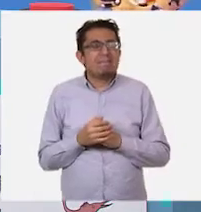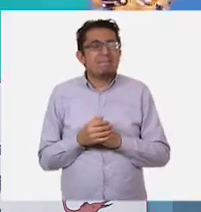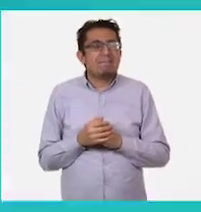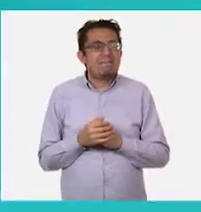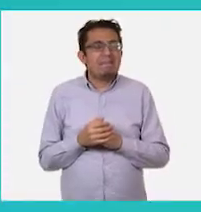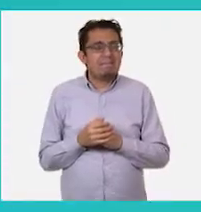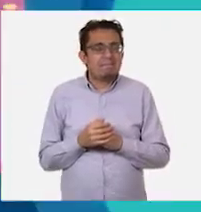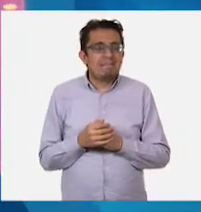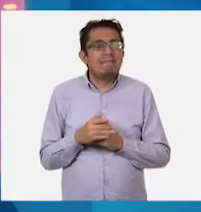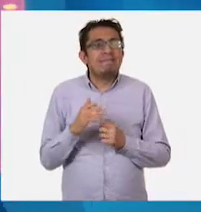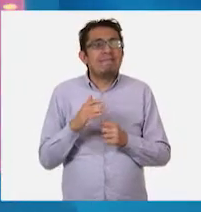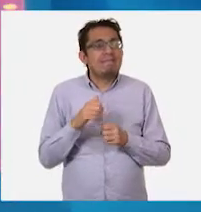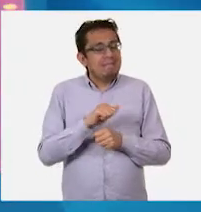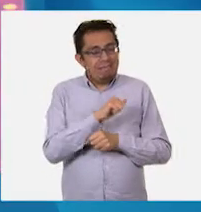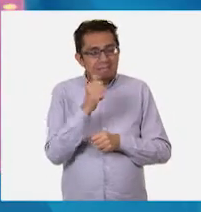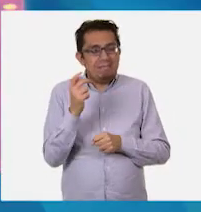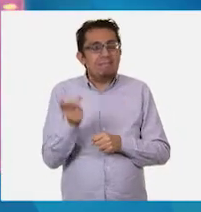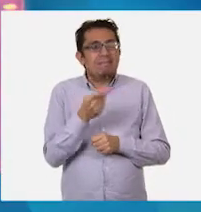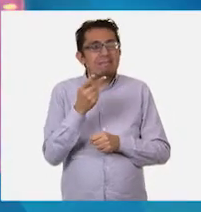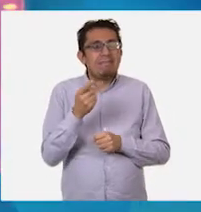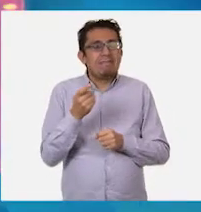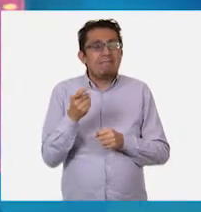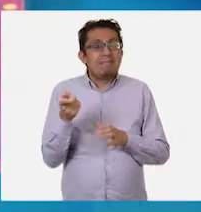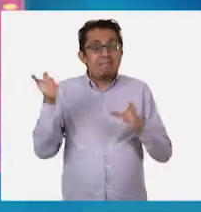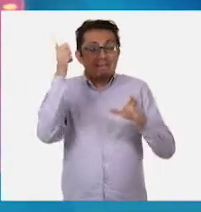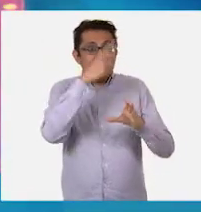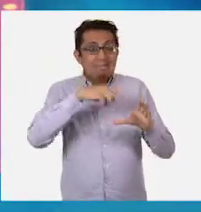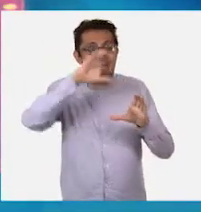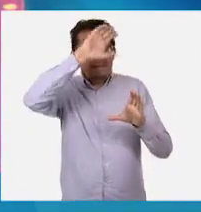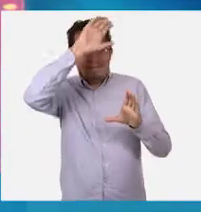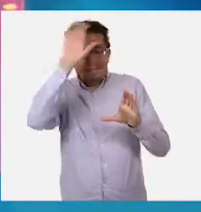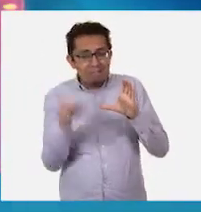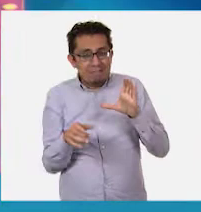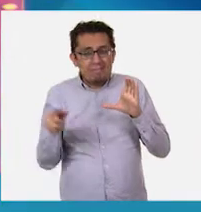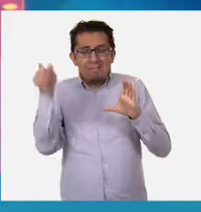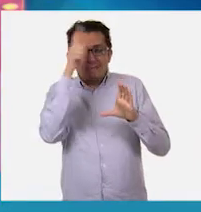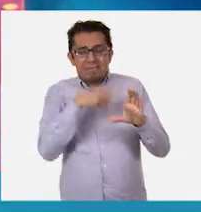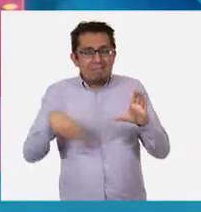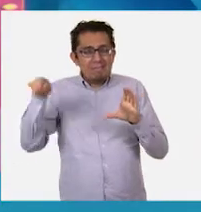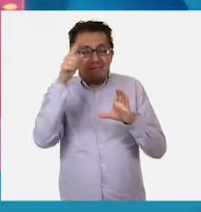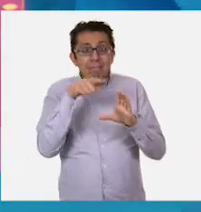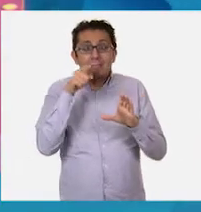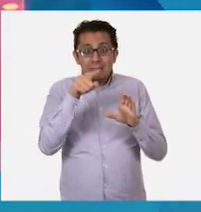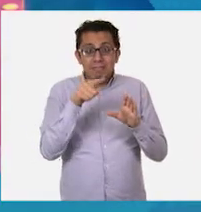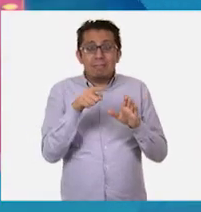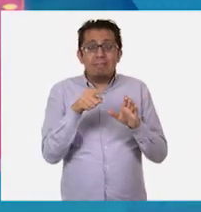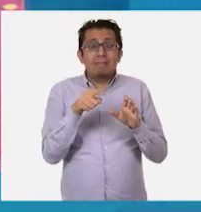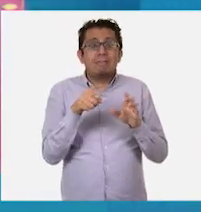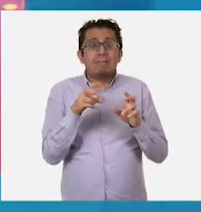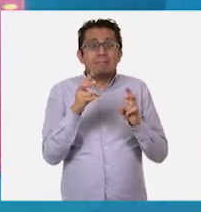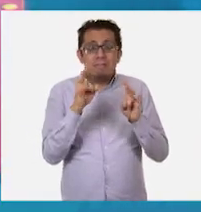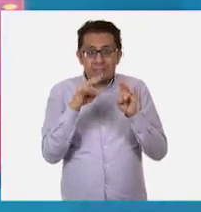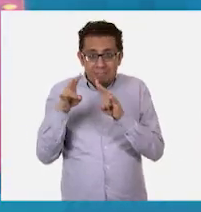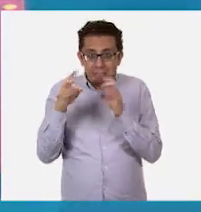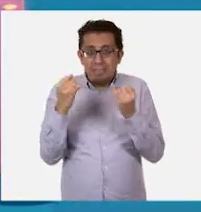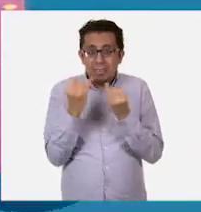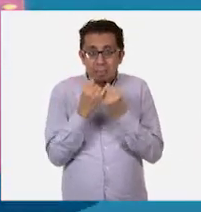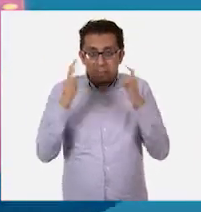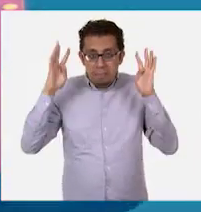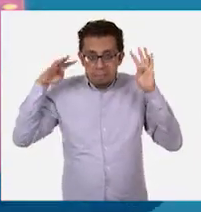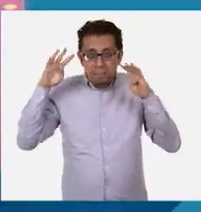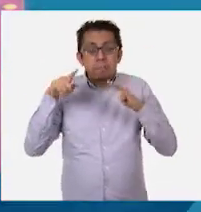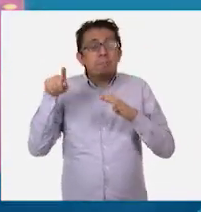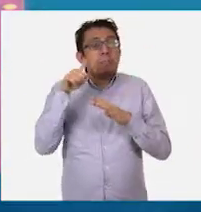cuarto turno. Gira la ruleta de la ciencia y ponte listo como a Jolisto. Y la ruleta se detuvo en el